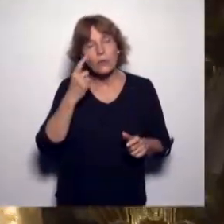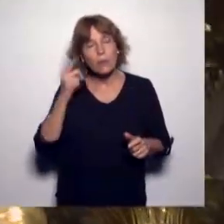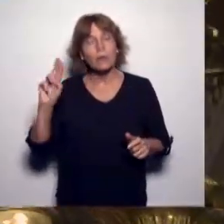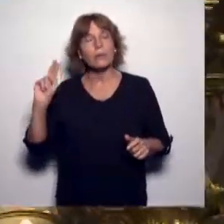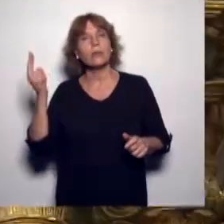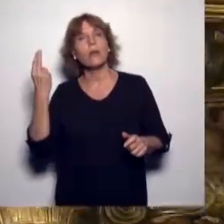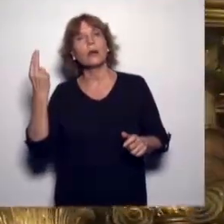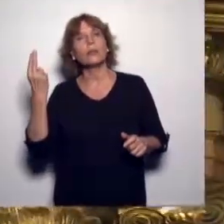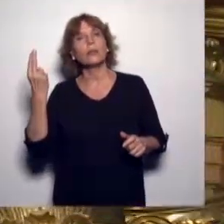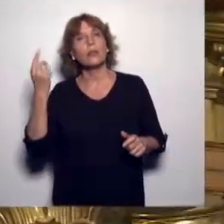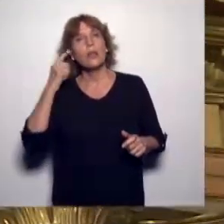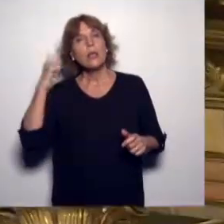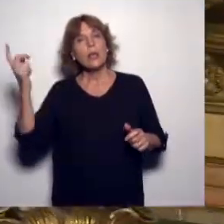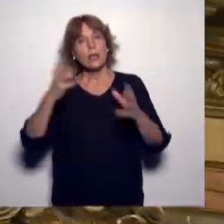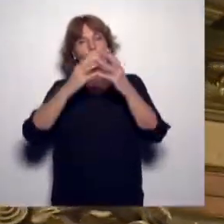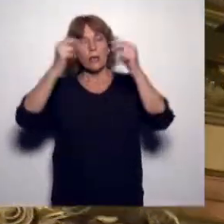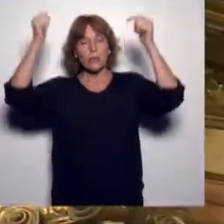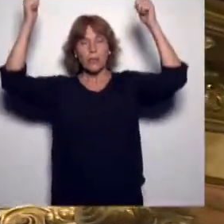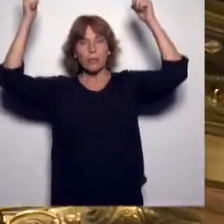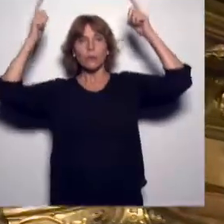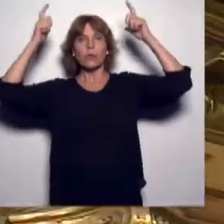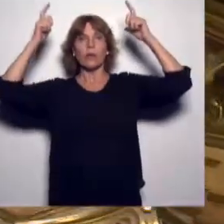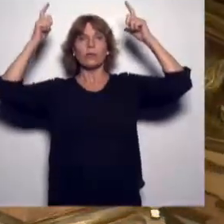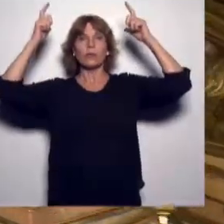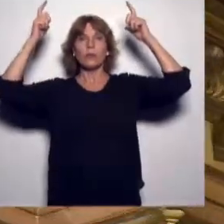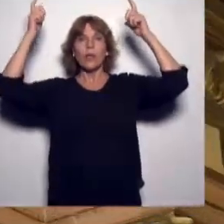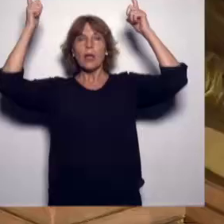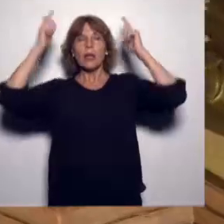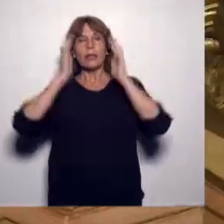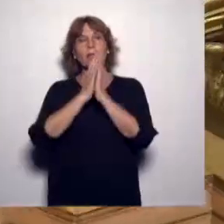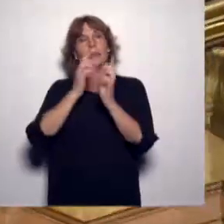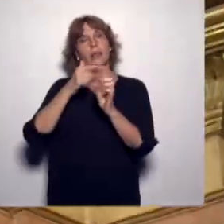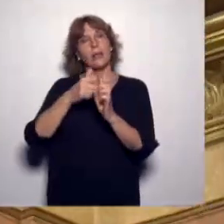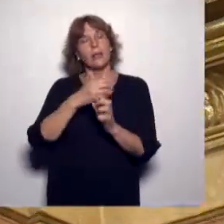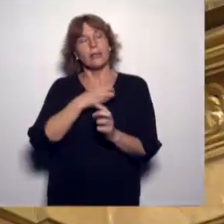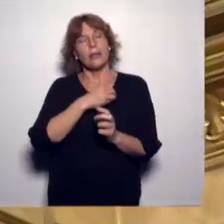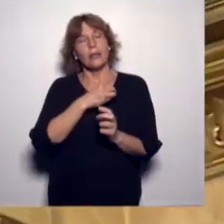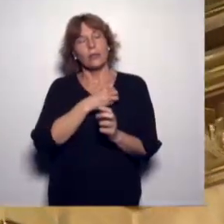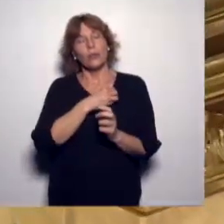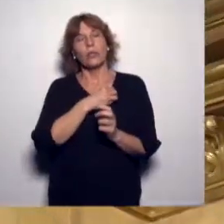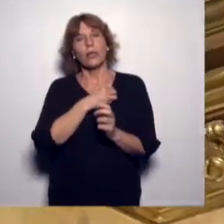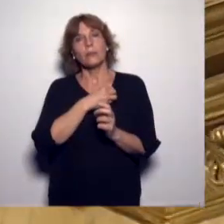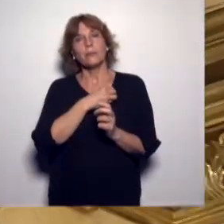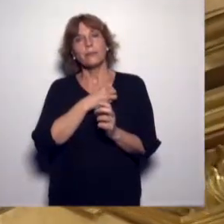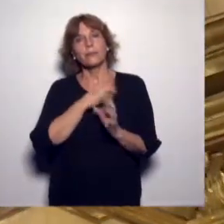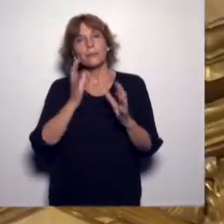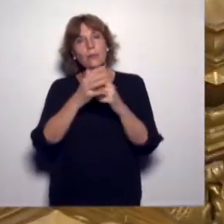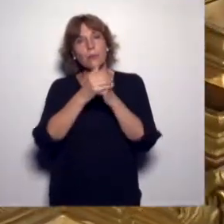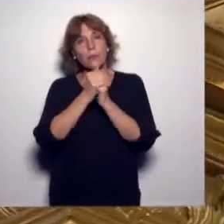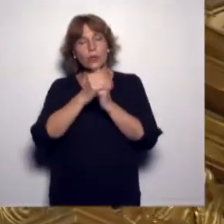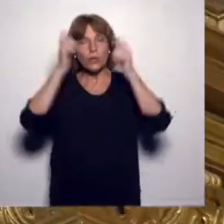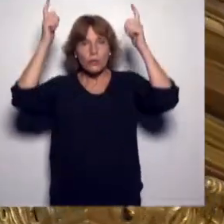juzgar a vivos y muertos. Creo en el Espíritu Santo, la Santa Iglesia